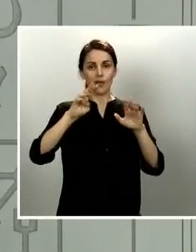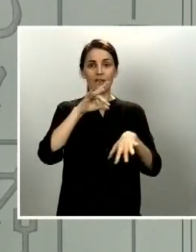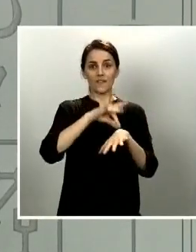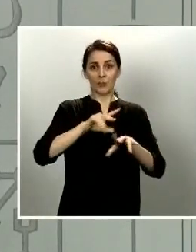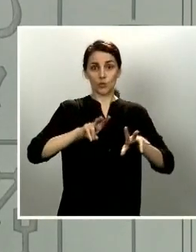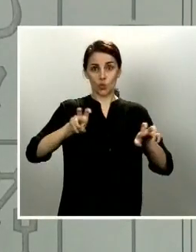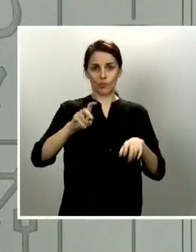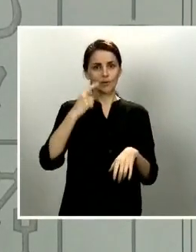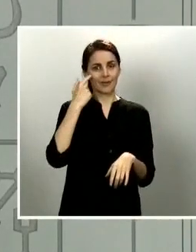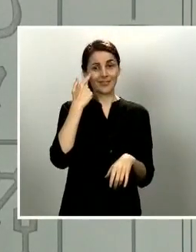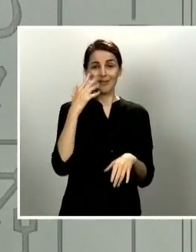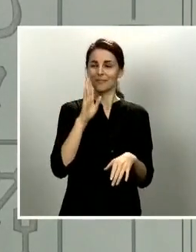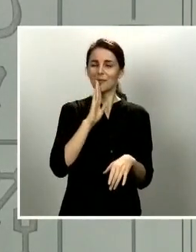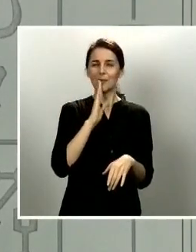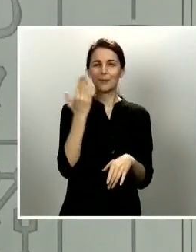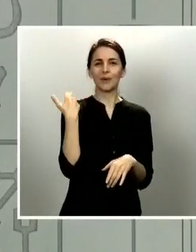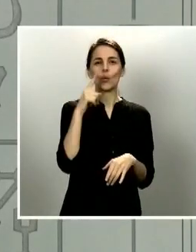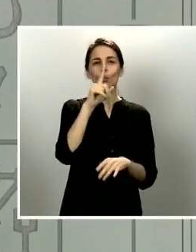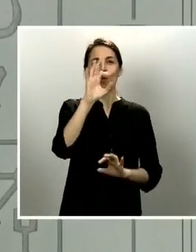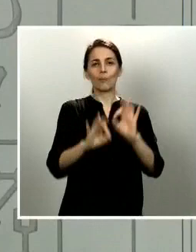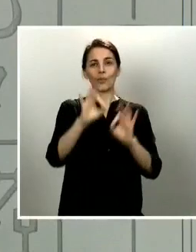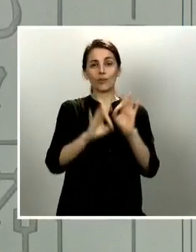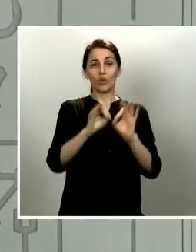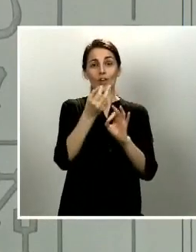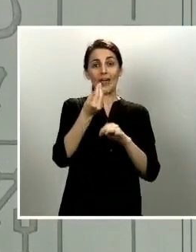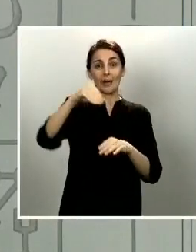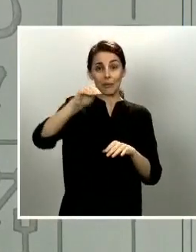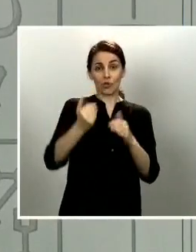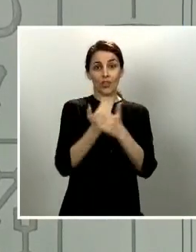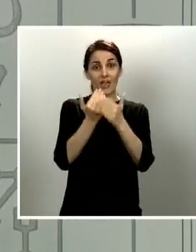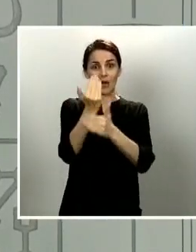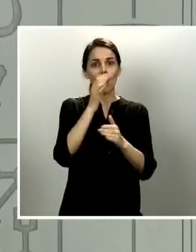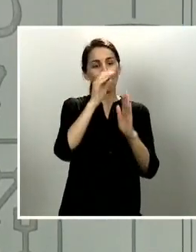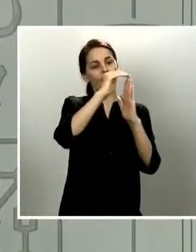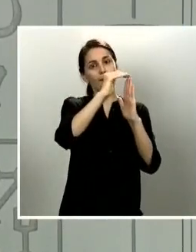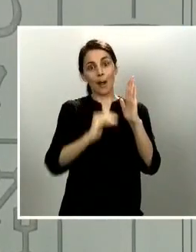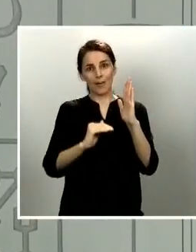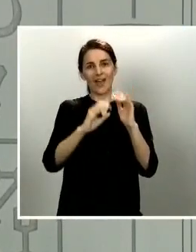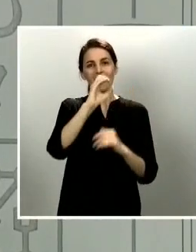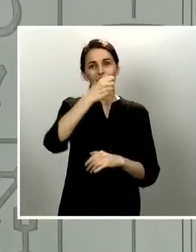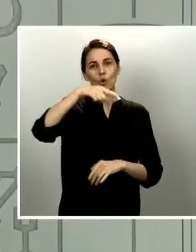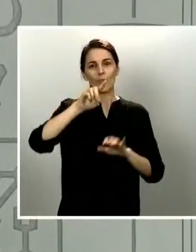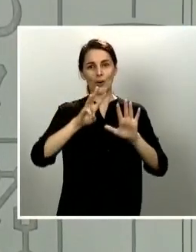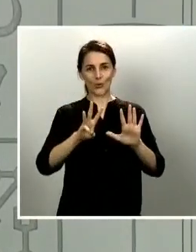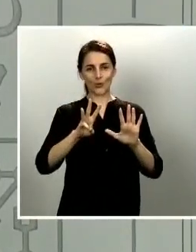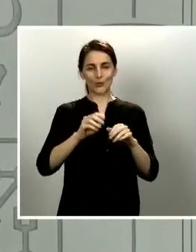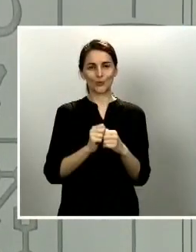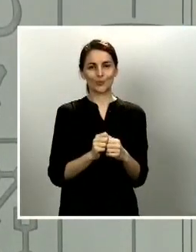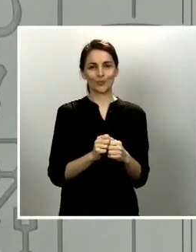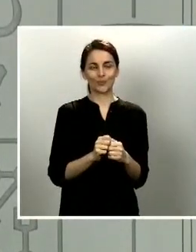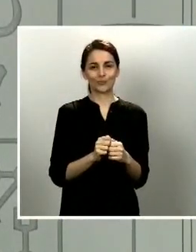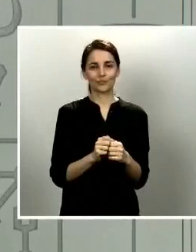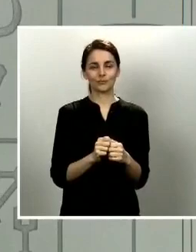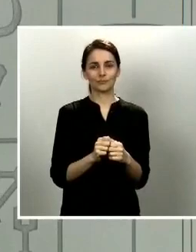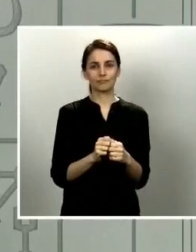ciento de incremento diario estamos en el 08 y estamos en unos números que no veíamos